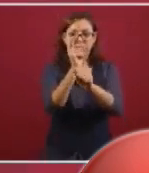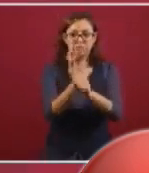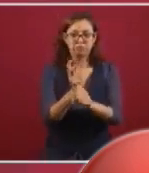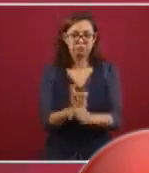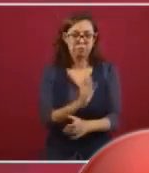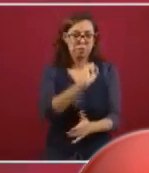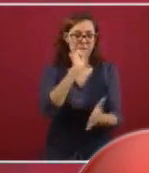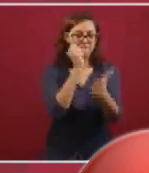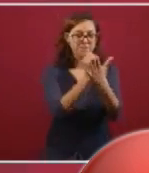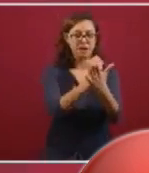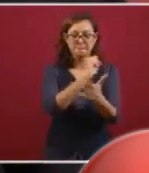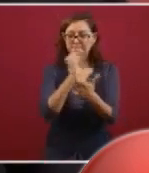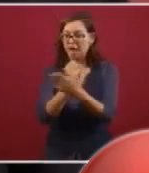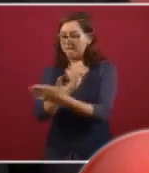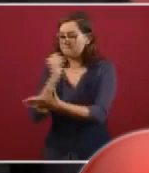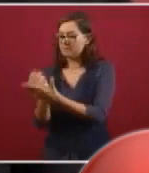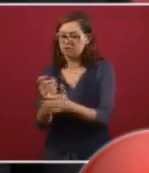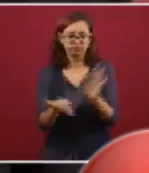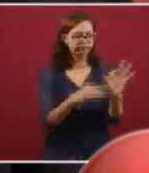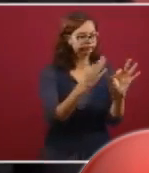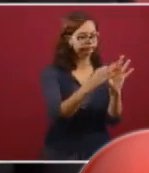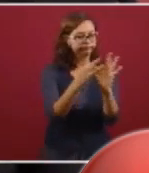se terminó este ciclo